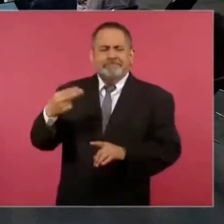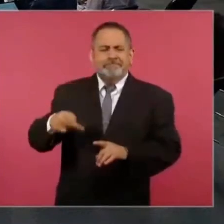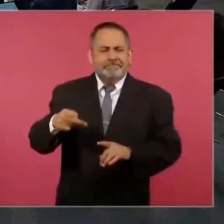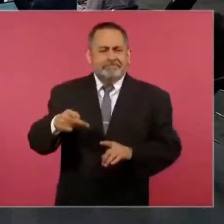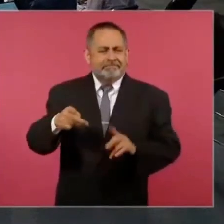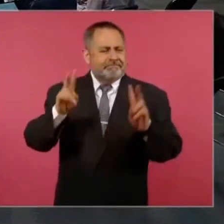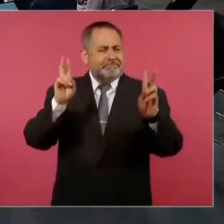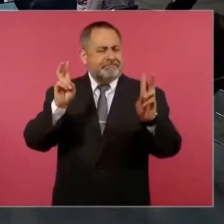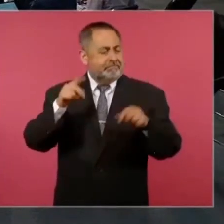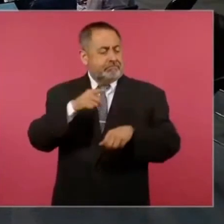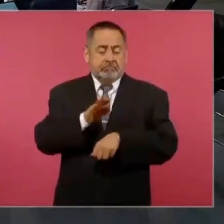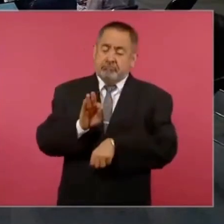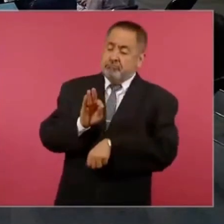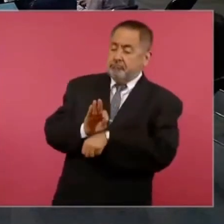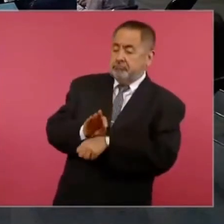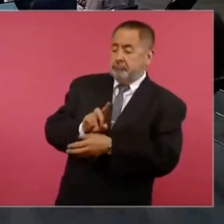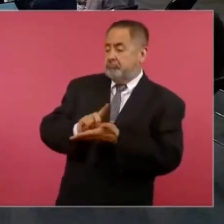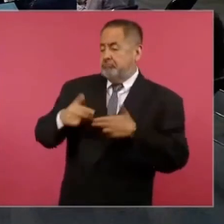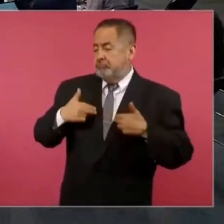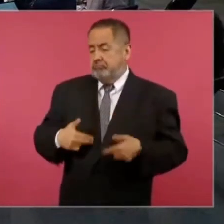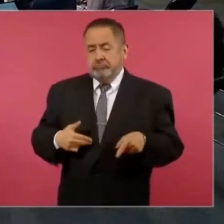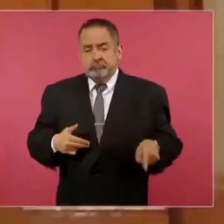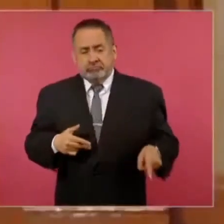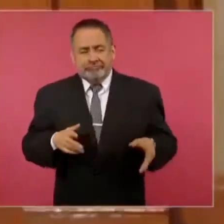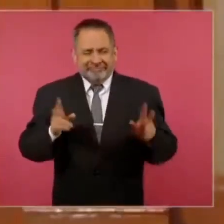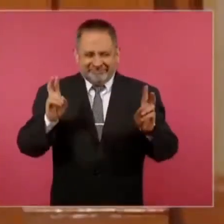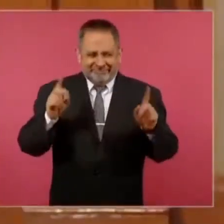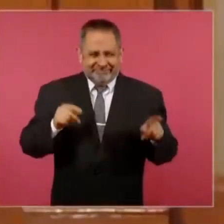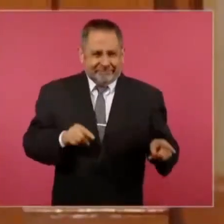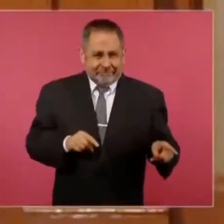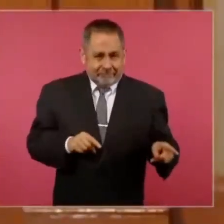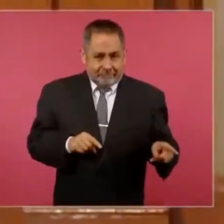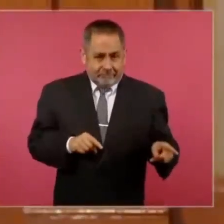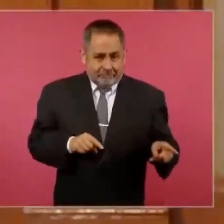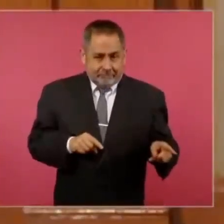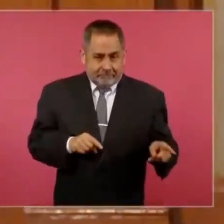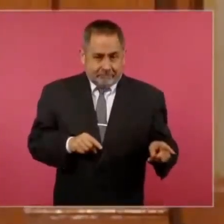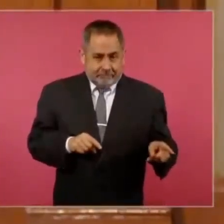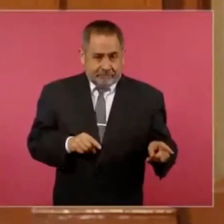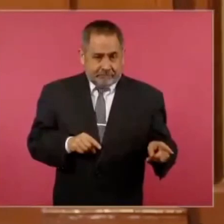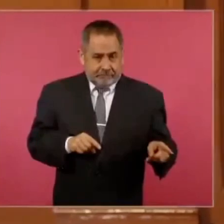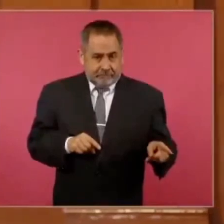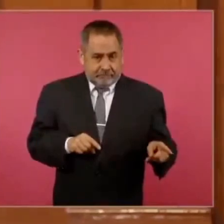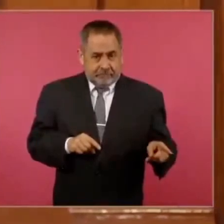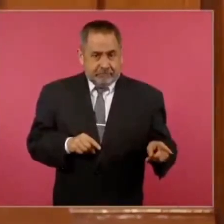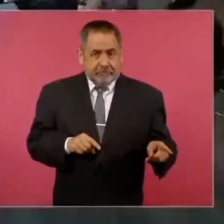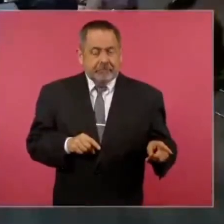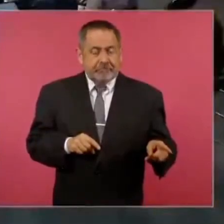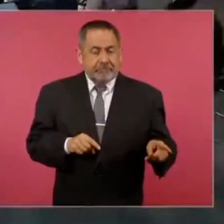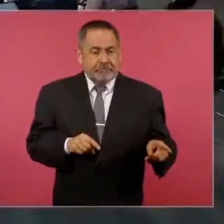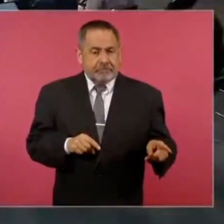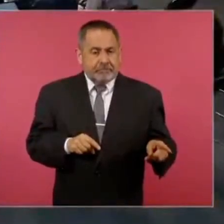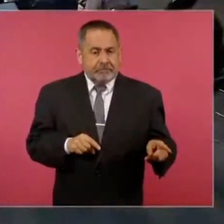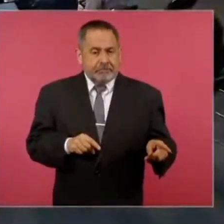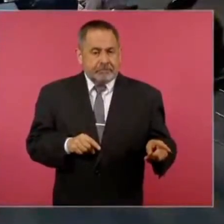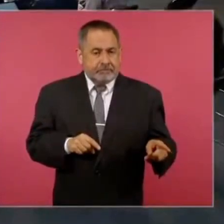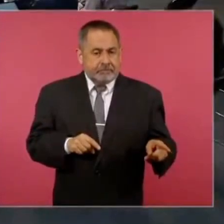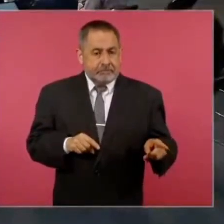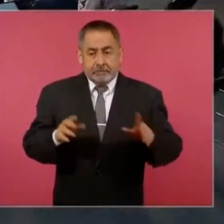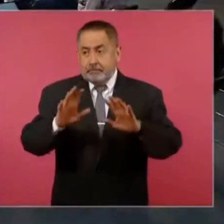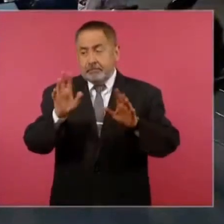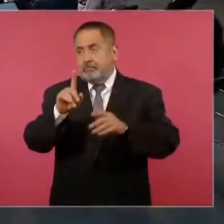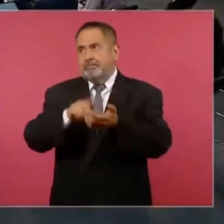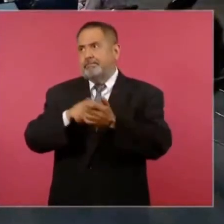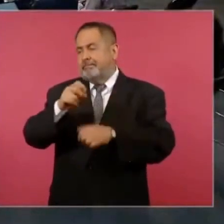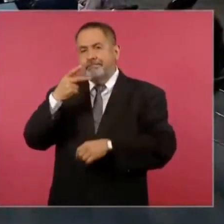pseudo defensor de derechos humanos? Casa. Sí. Que hasta la naturaleza la marca. Sí. Ah, no, no, no, porque también es